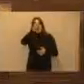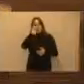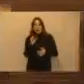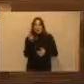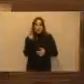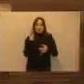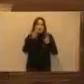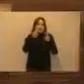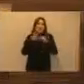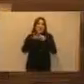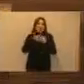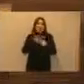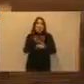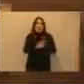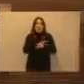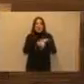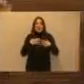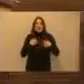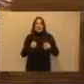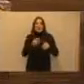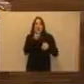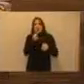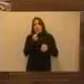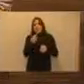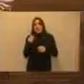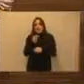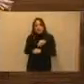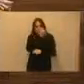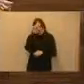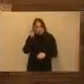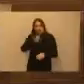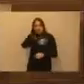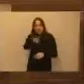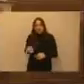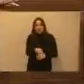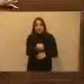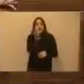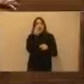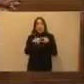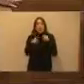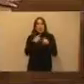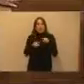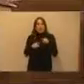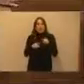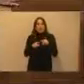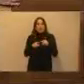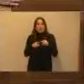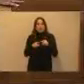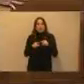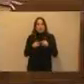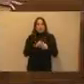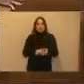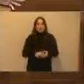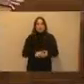a Capio, la empresa que está recibiendo las privatizaciones de Madrid, etcétera. Una cosa que viene de lejos,